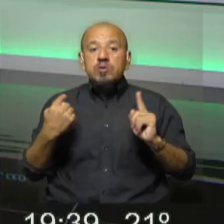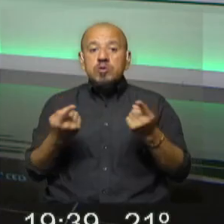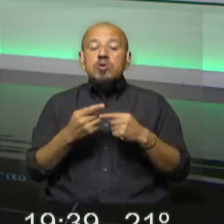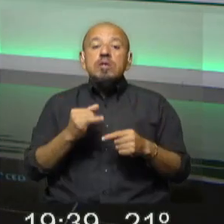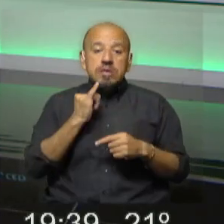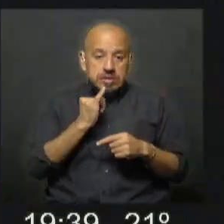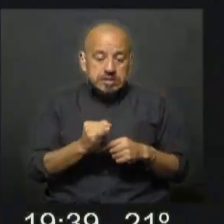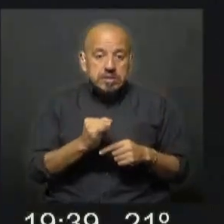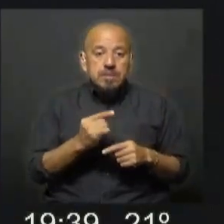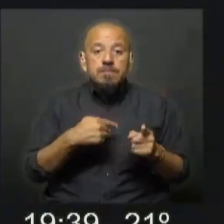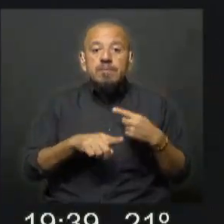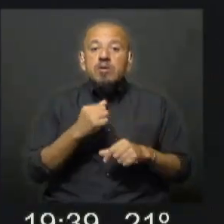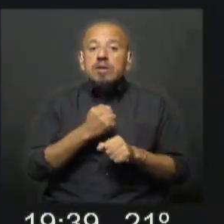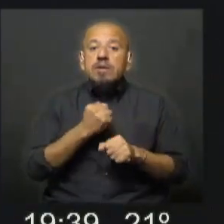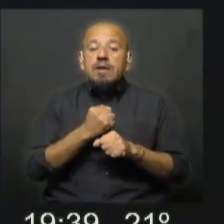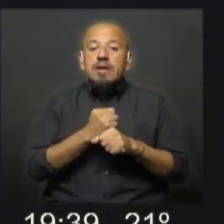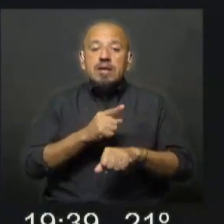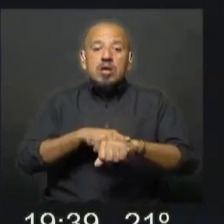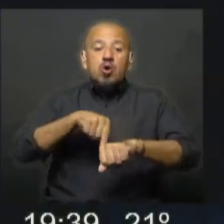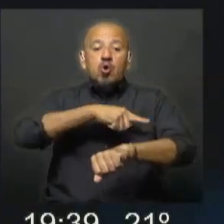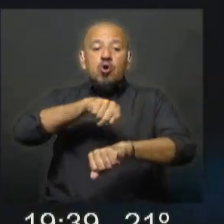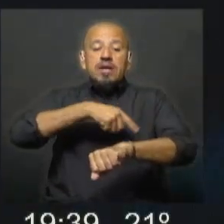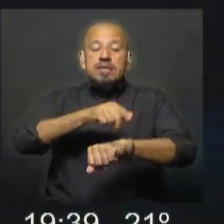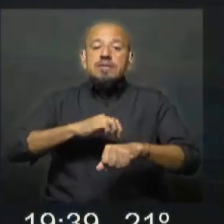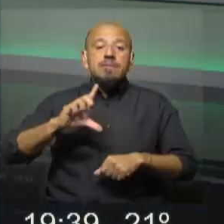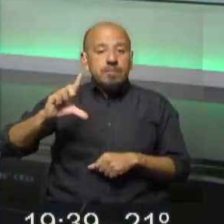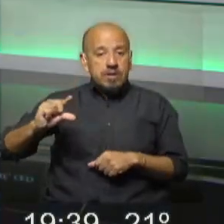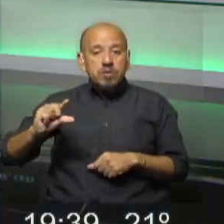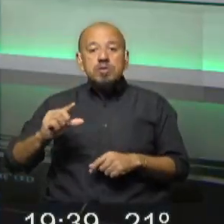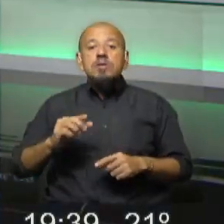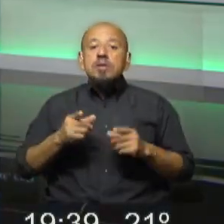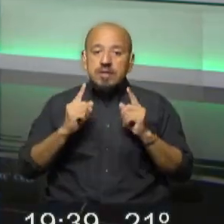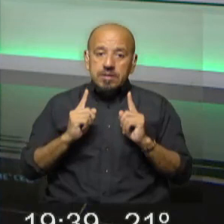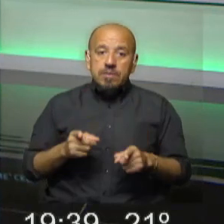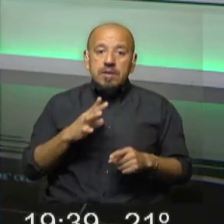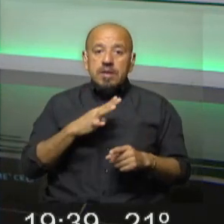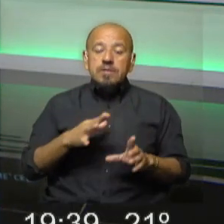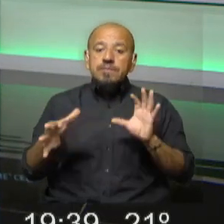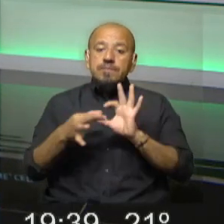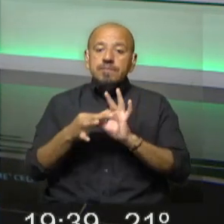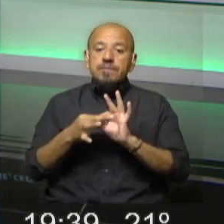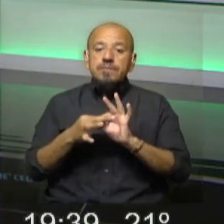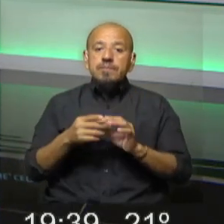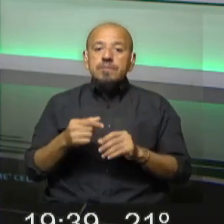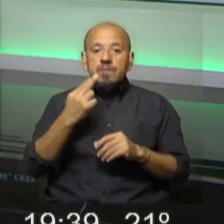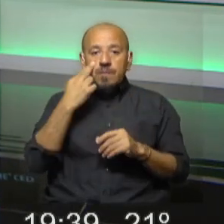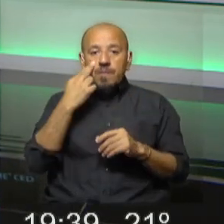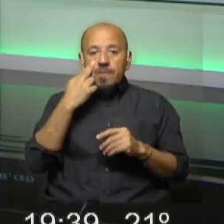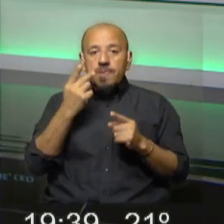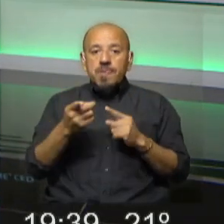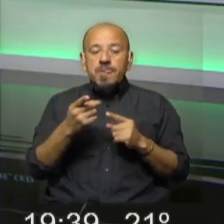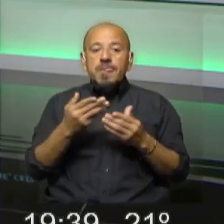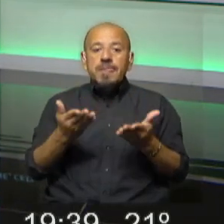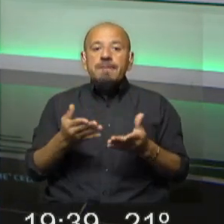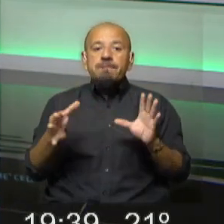ocupados, ¿sí? Pero que trabajan menos horas de las que desearían. Es decir, también tienen un vínculo o una restricción problemática, ¿sí? A la hora